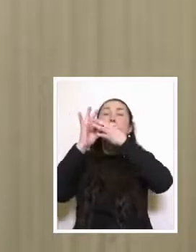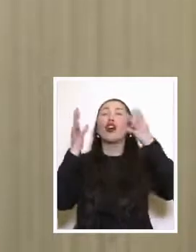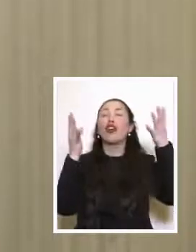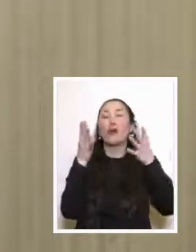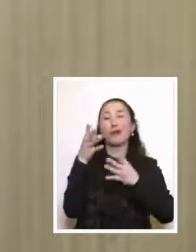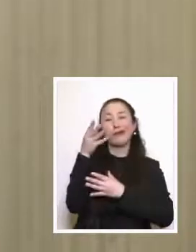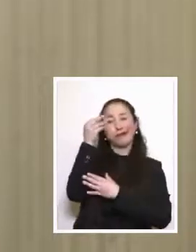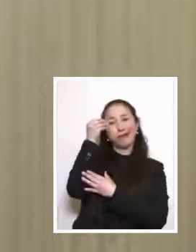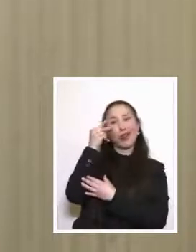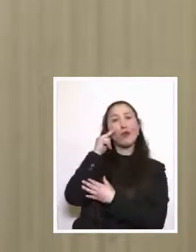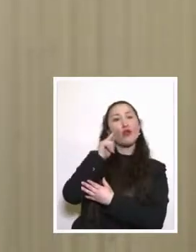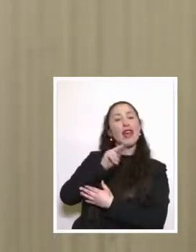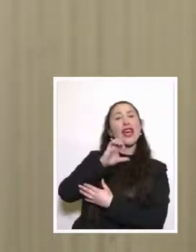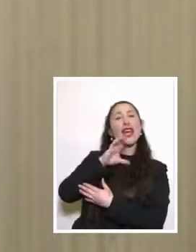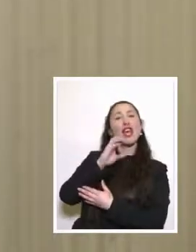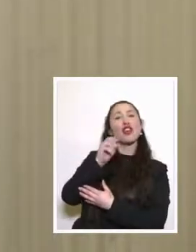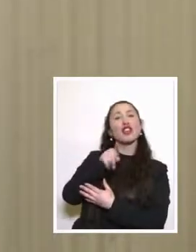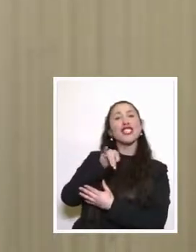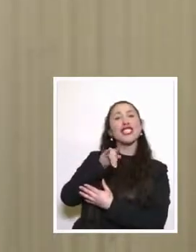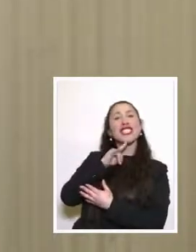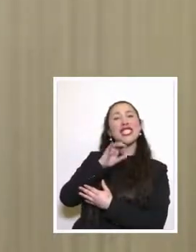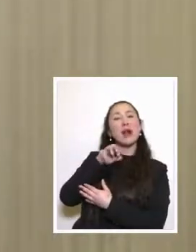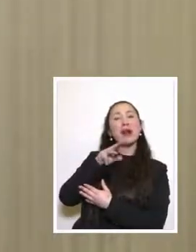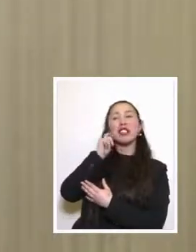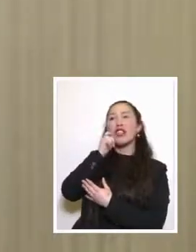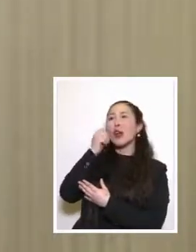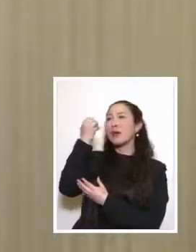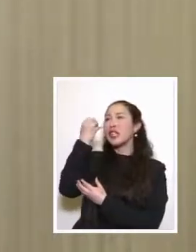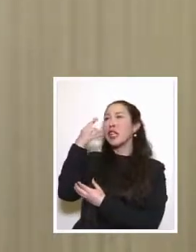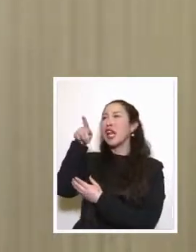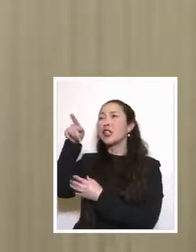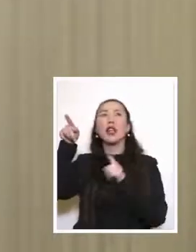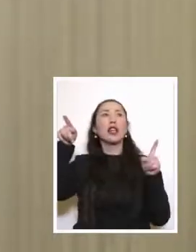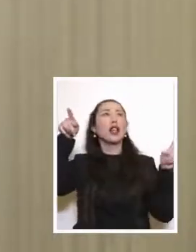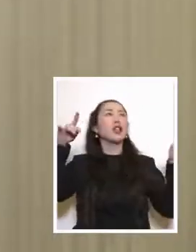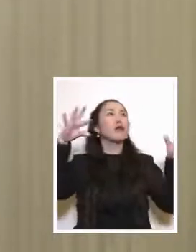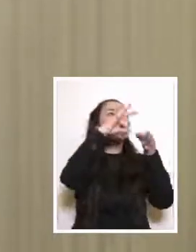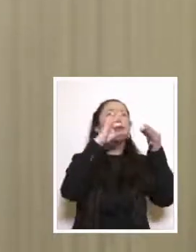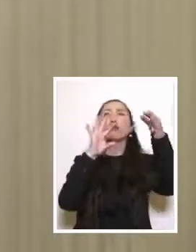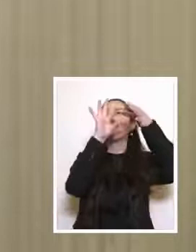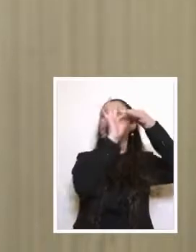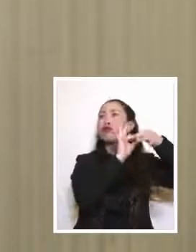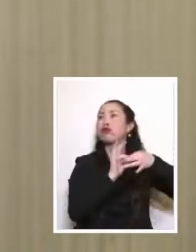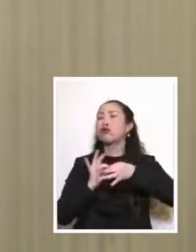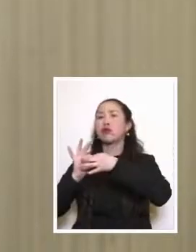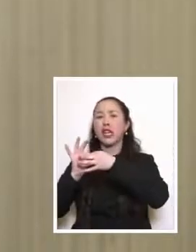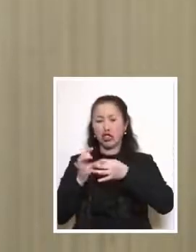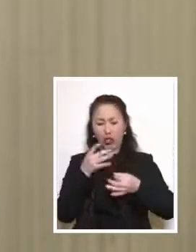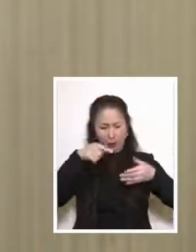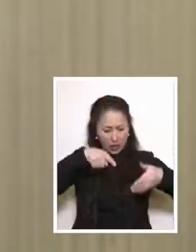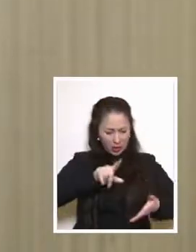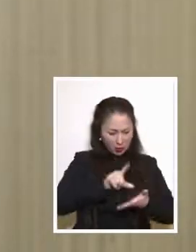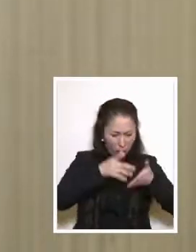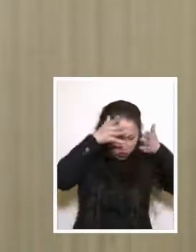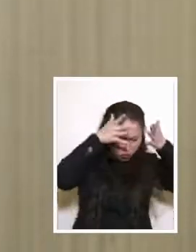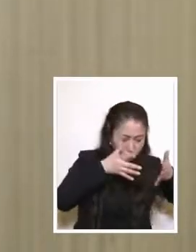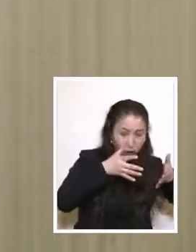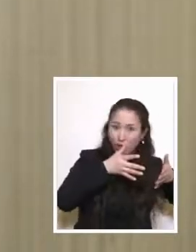visión de ecosistema, de que el aprendizaje es 360 grados, que no ocurre solo en un lugar y un momento,